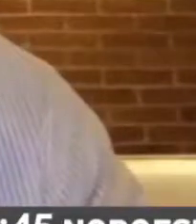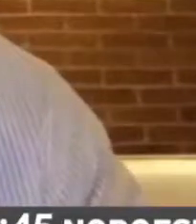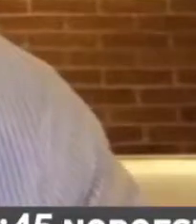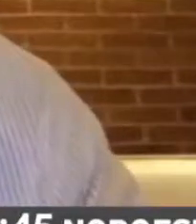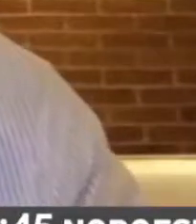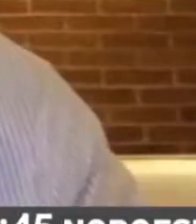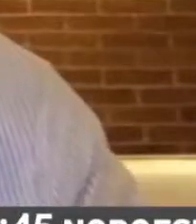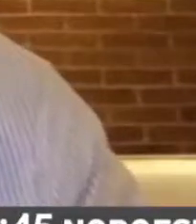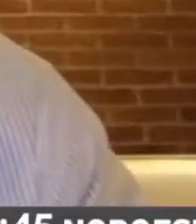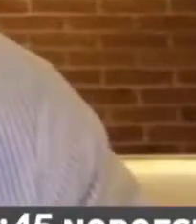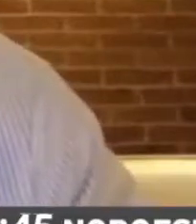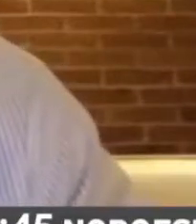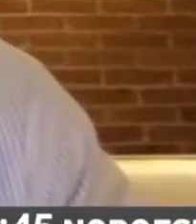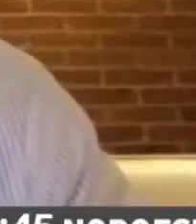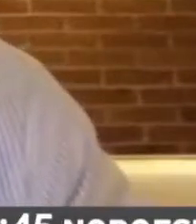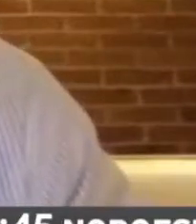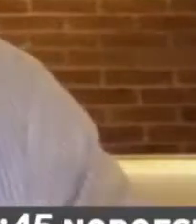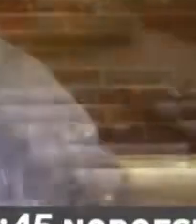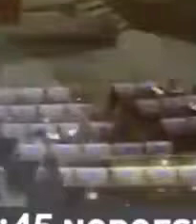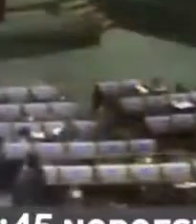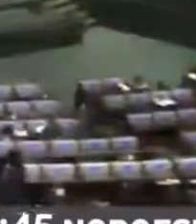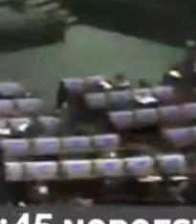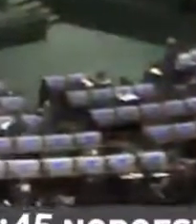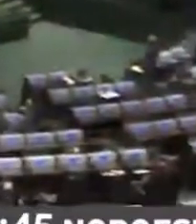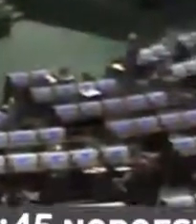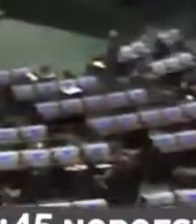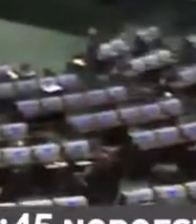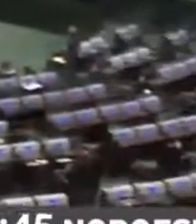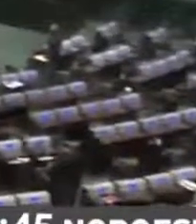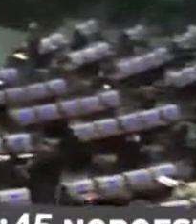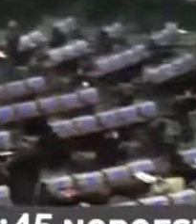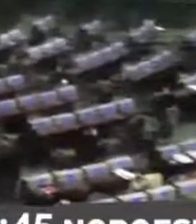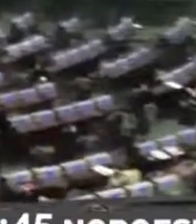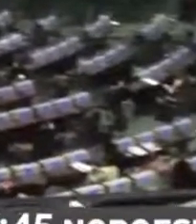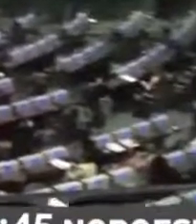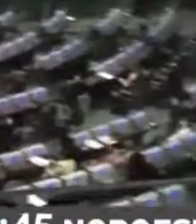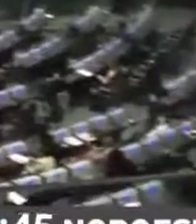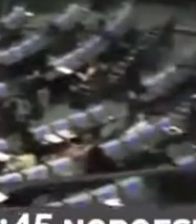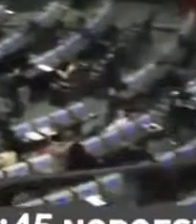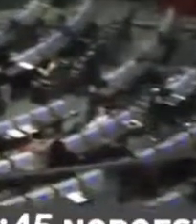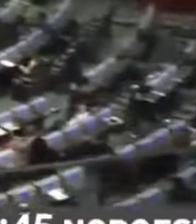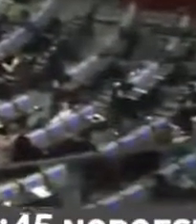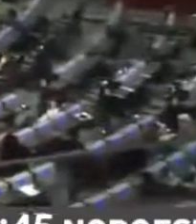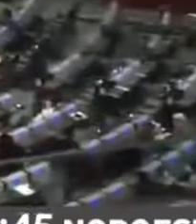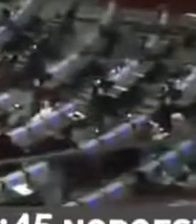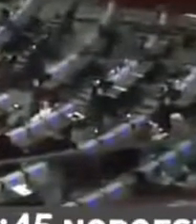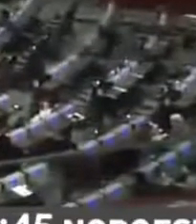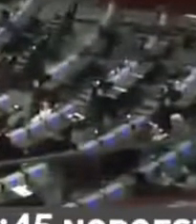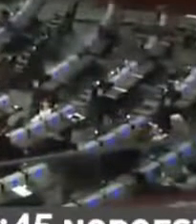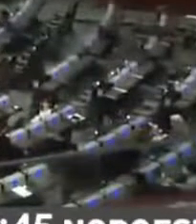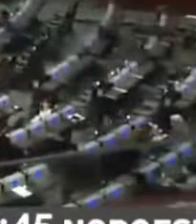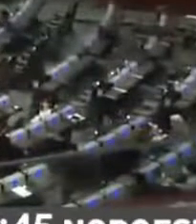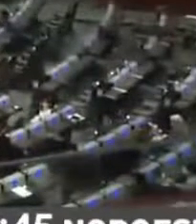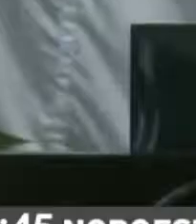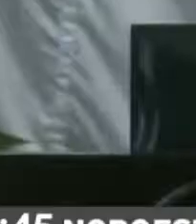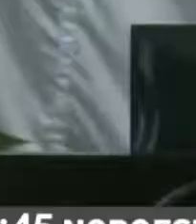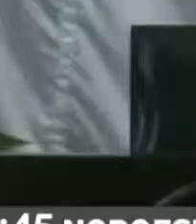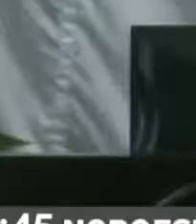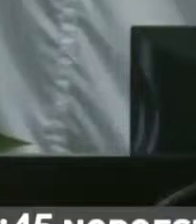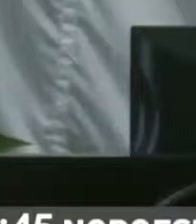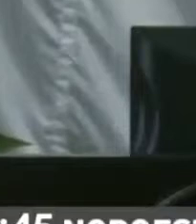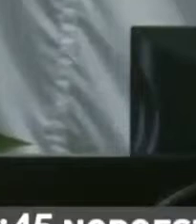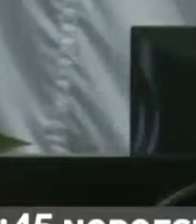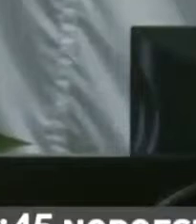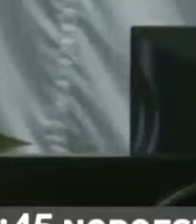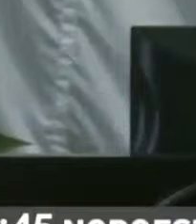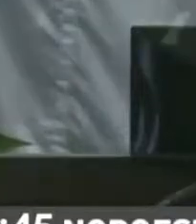es qué tanto sabemos o qué tanto entendemos de nuestro gobierno, de nuestro Congreso, de